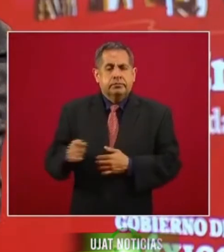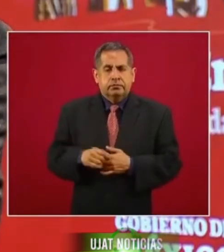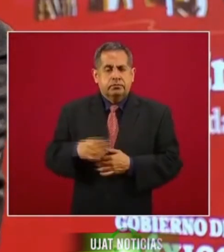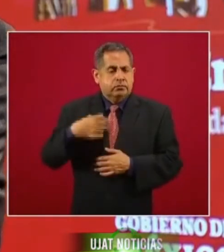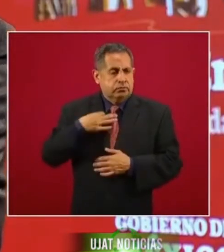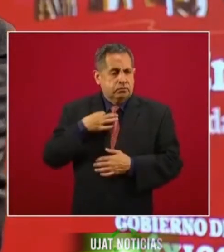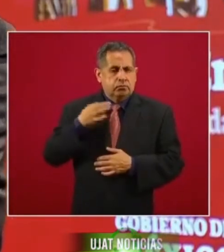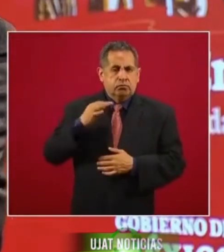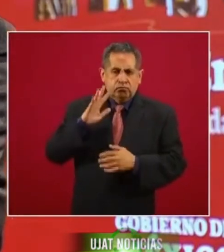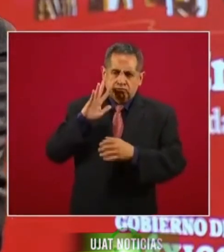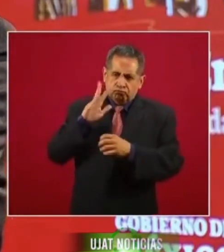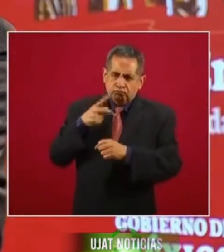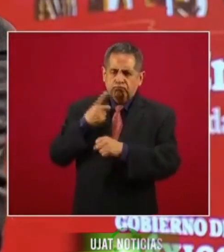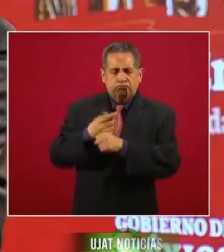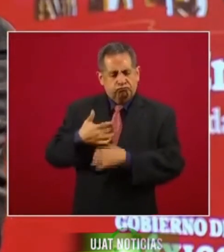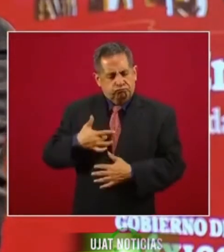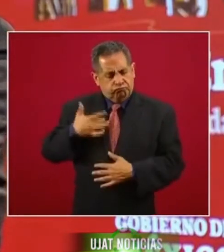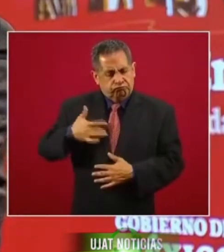voluntaria.